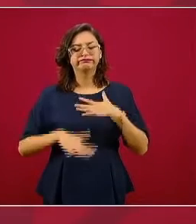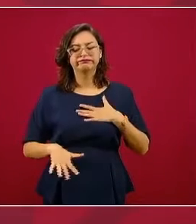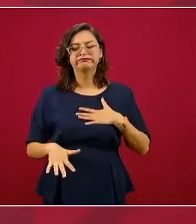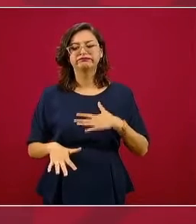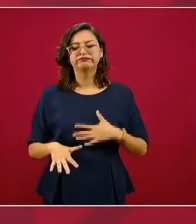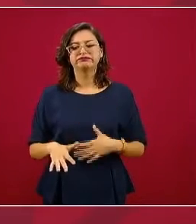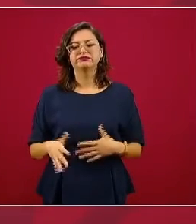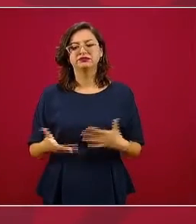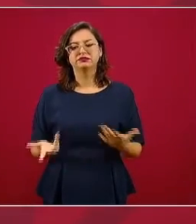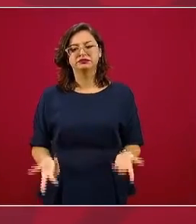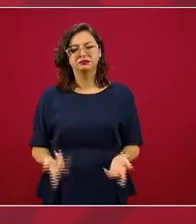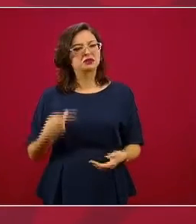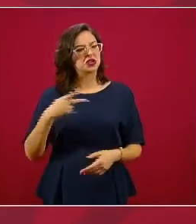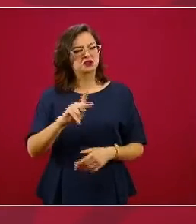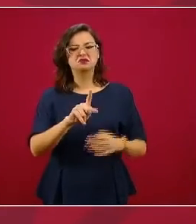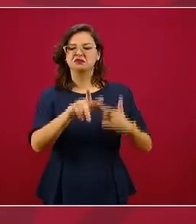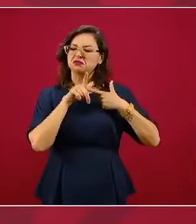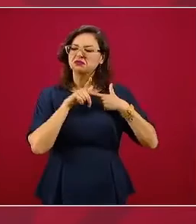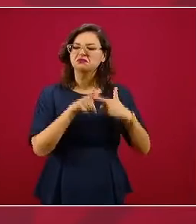y están ahí,